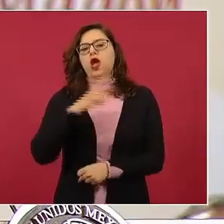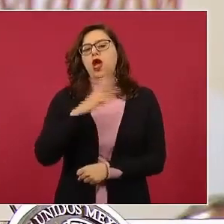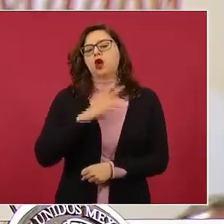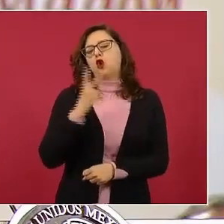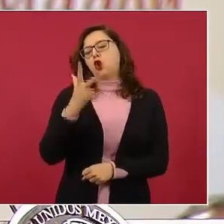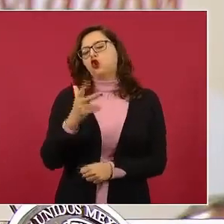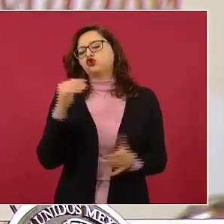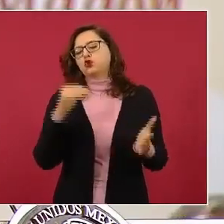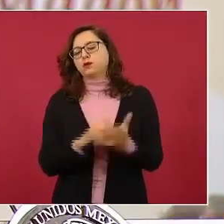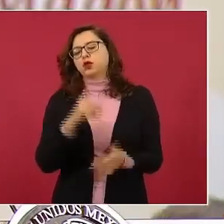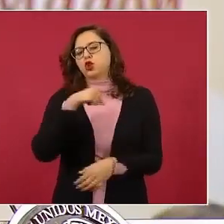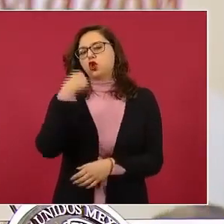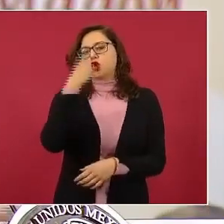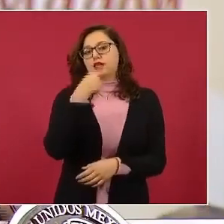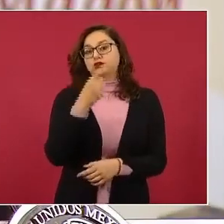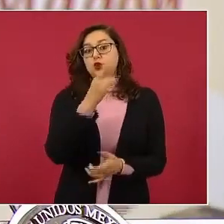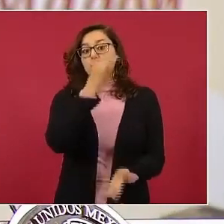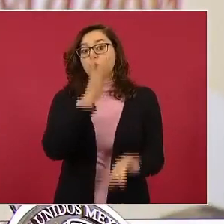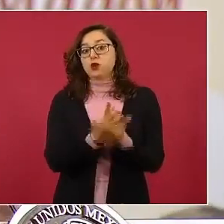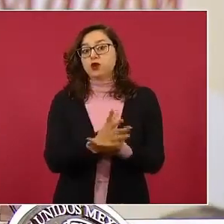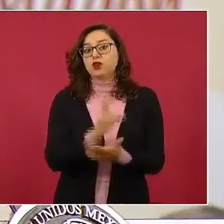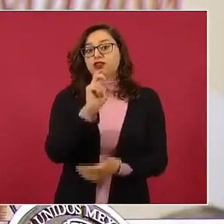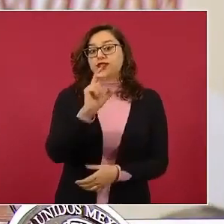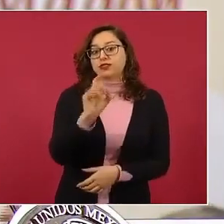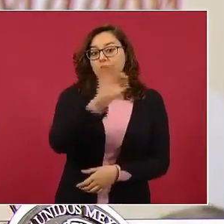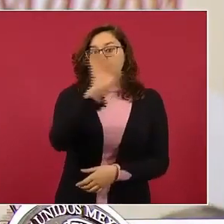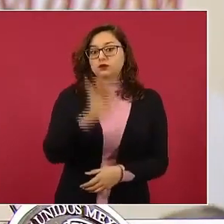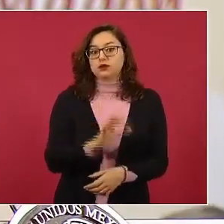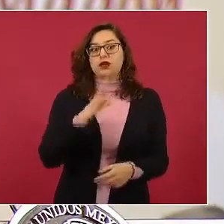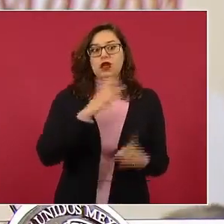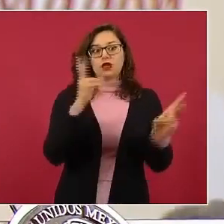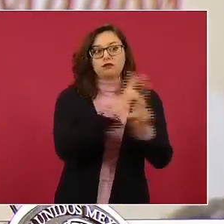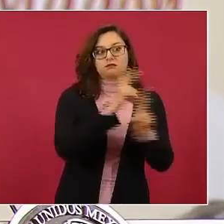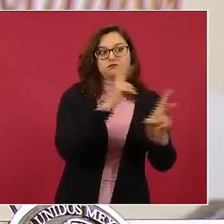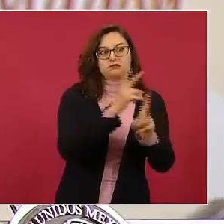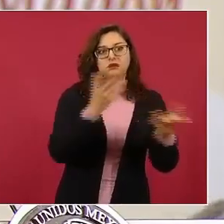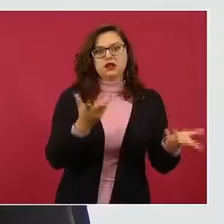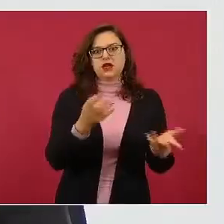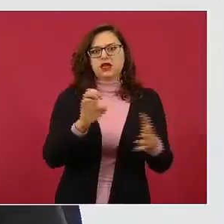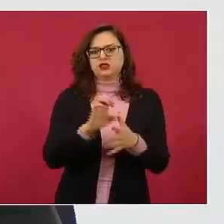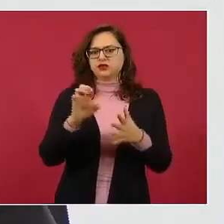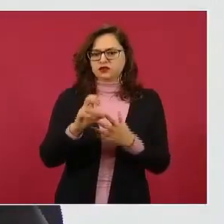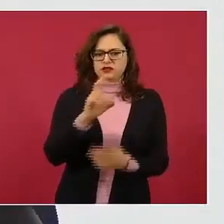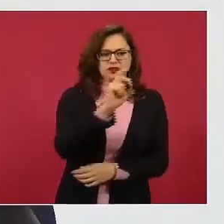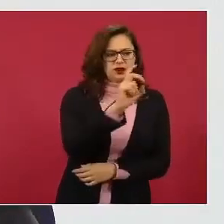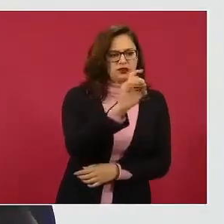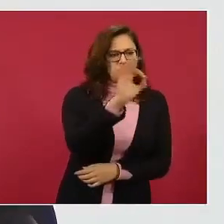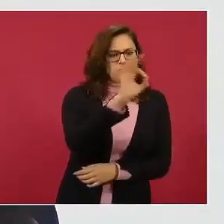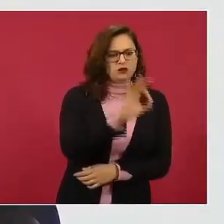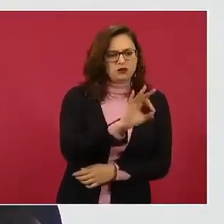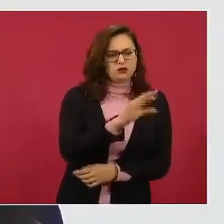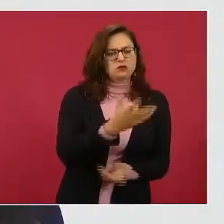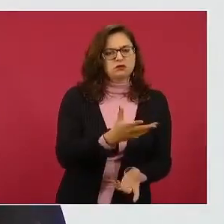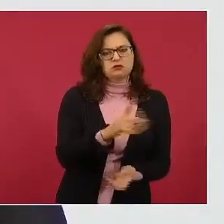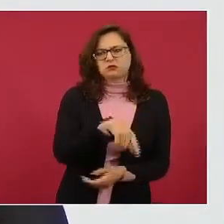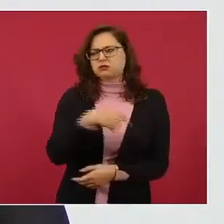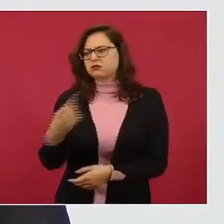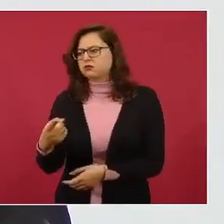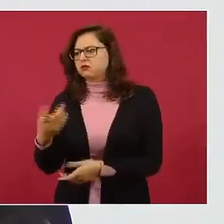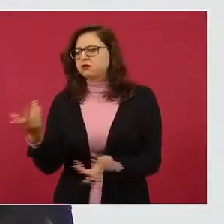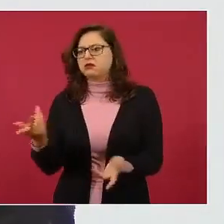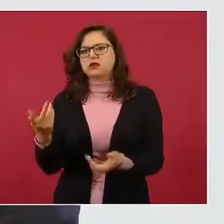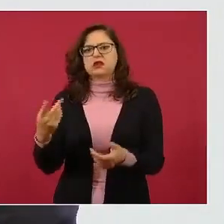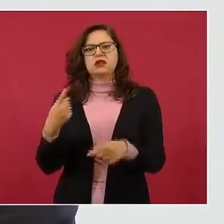la energía que producen. Entonces el resto del tiempo alguien tiene que respaldar esa energía y lo hace la CFE y no le pagan